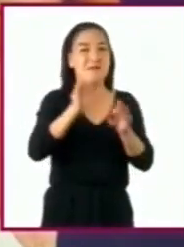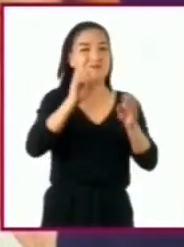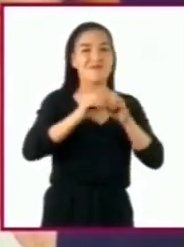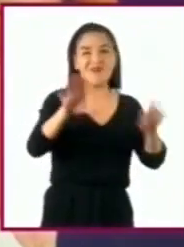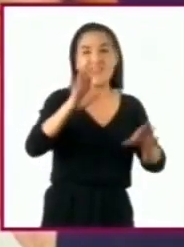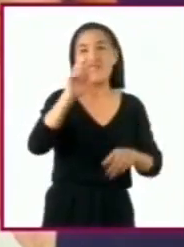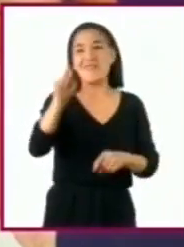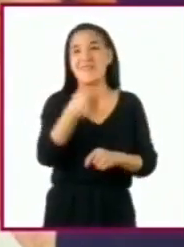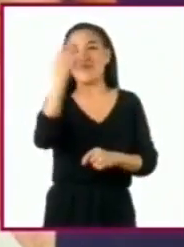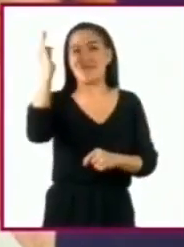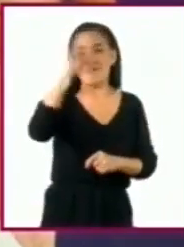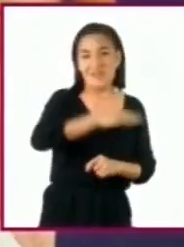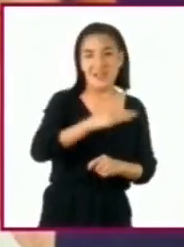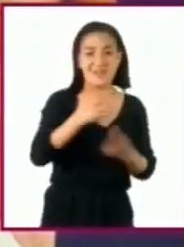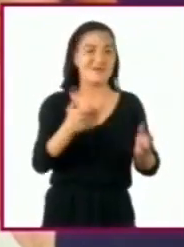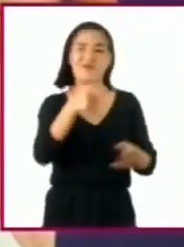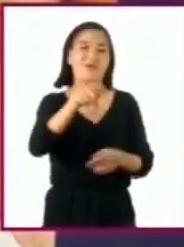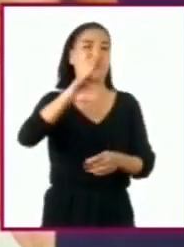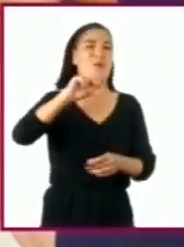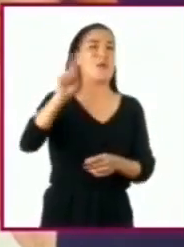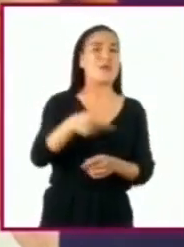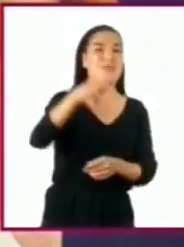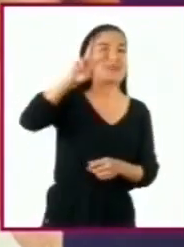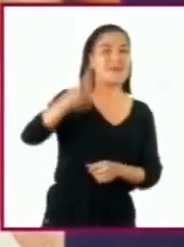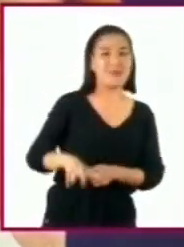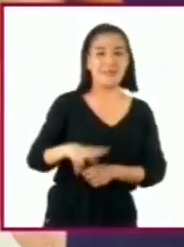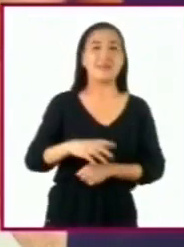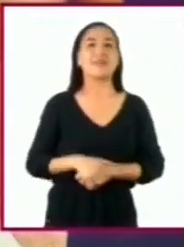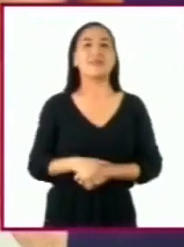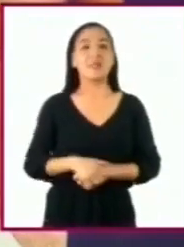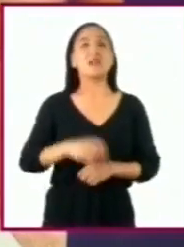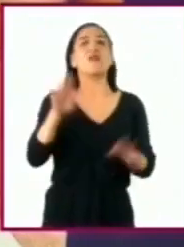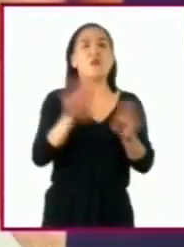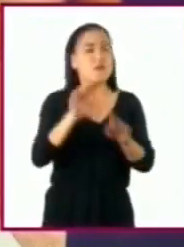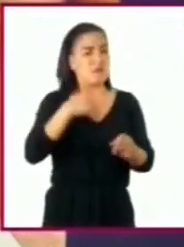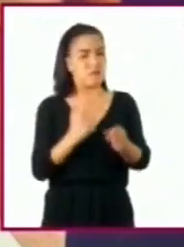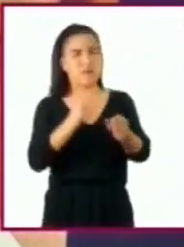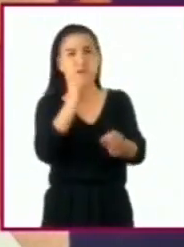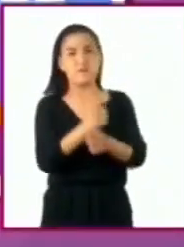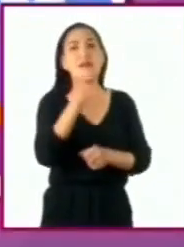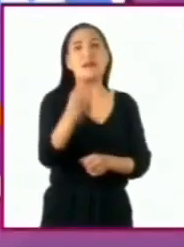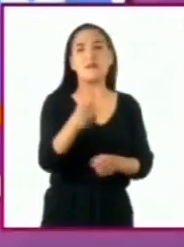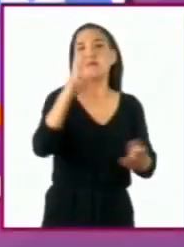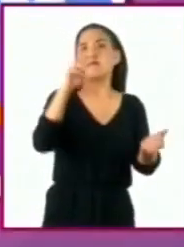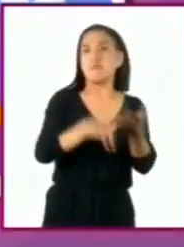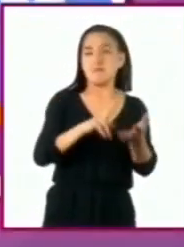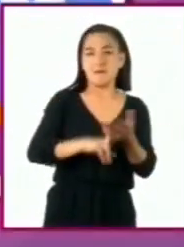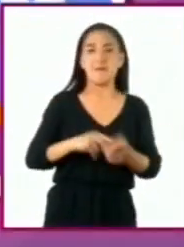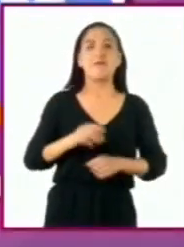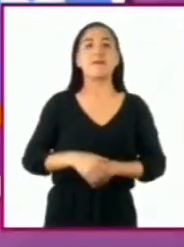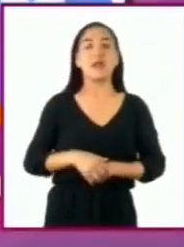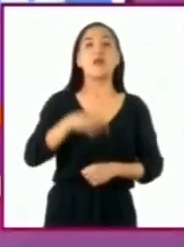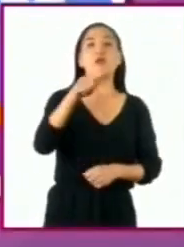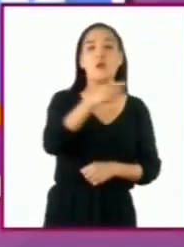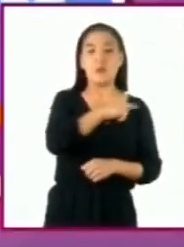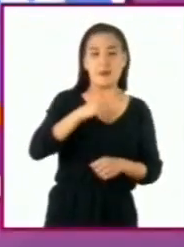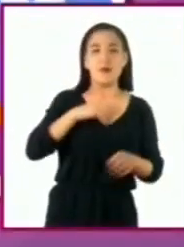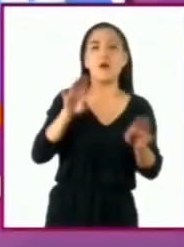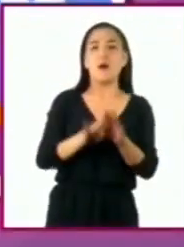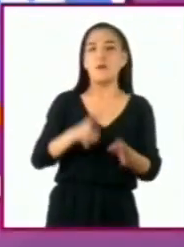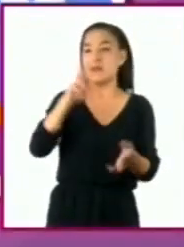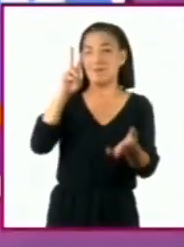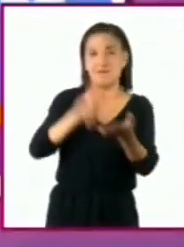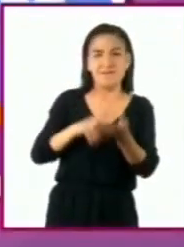publican información no verídica. ¿Cómo podemos identificar su validez? Identificar